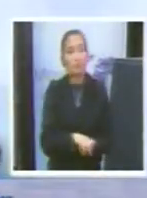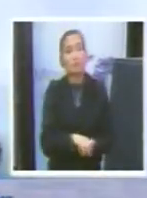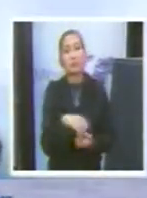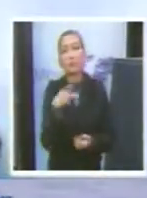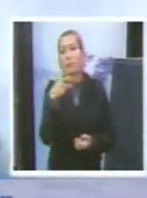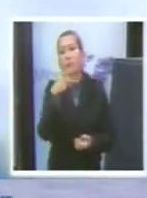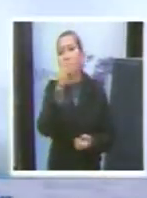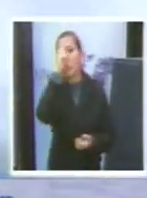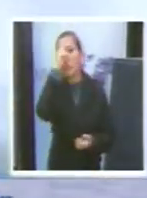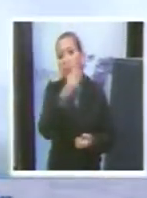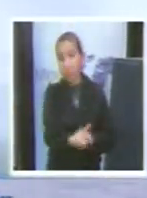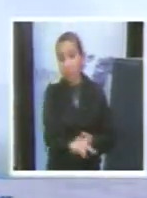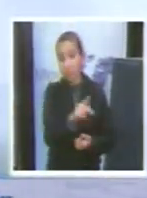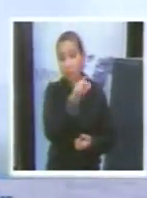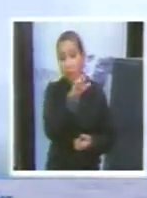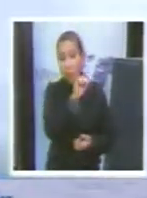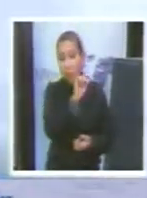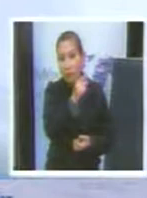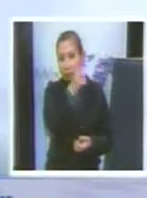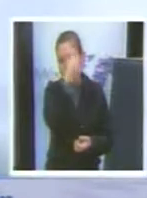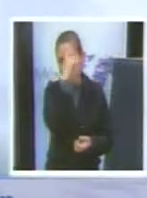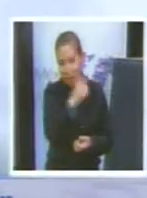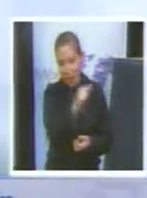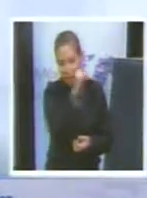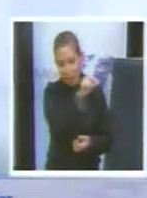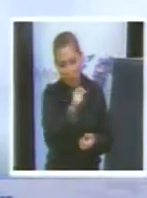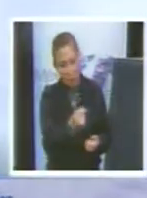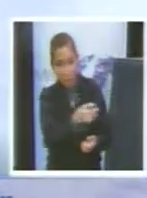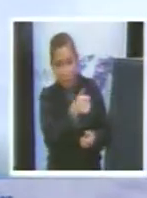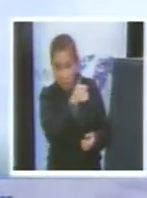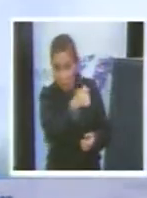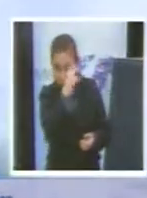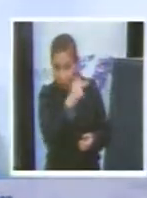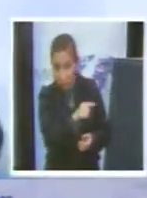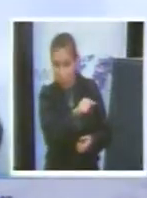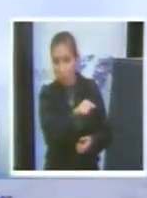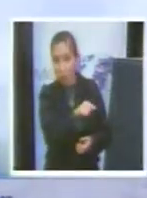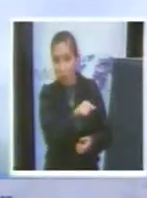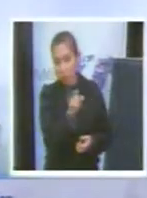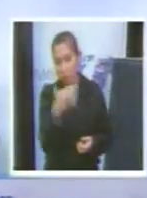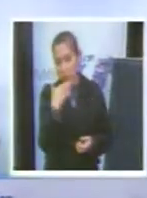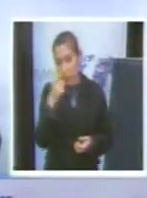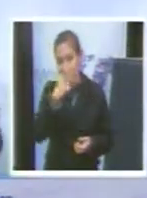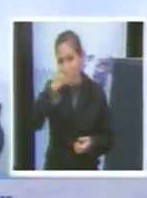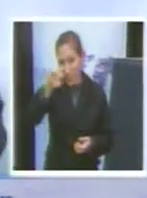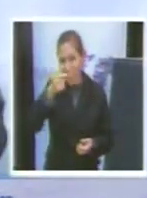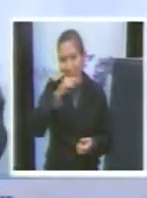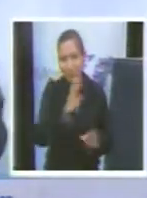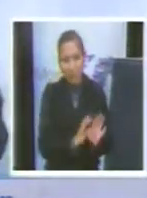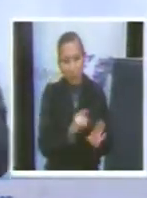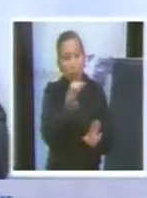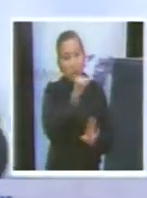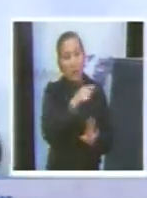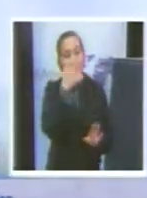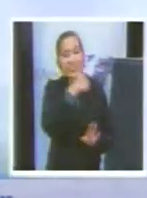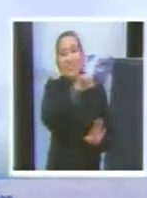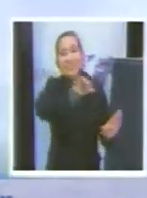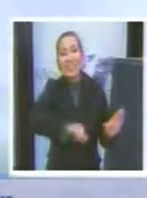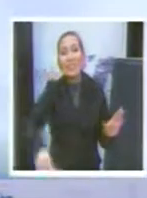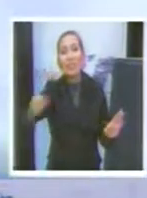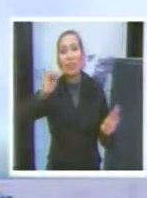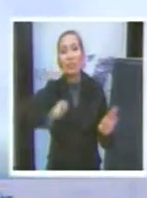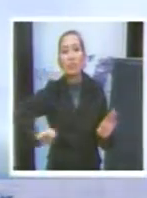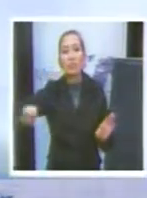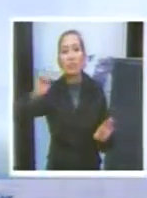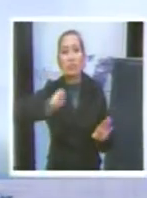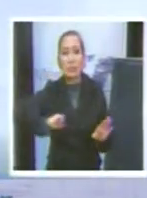Pero México no sería México, como usted bien lo ha dicho, sin estos 600